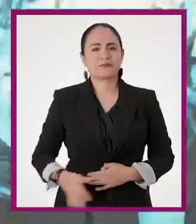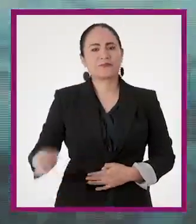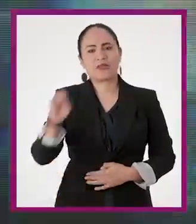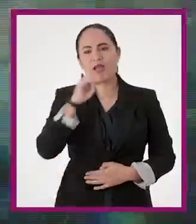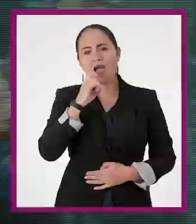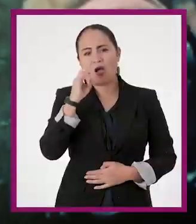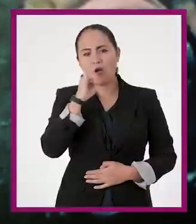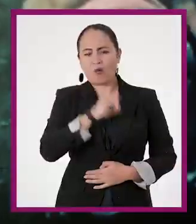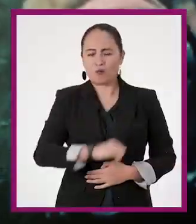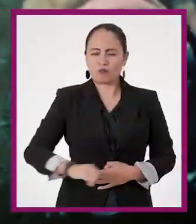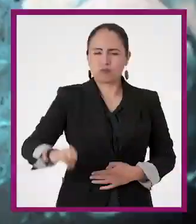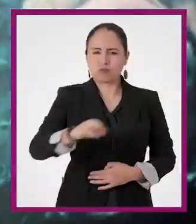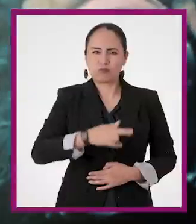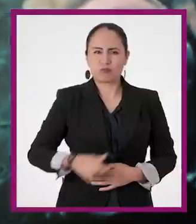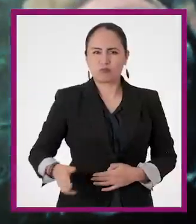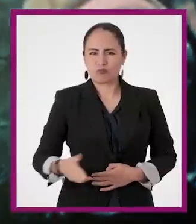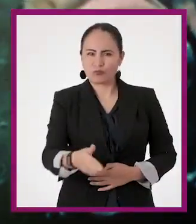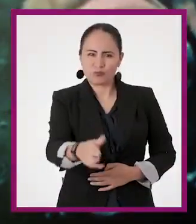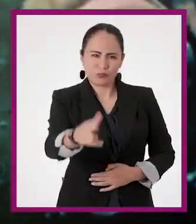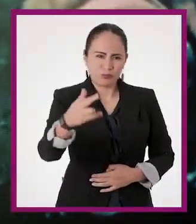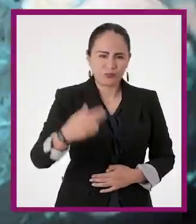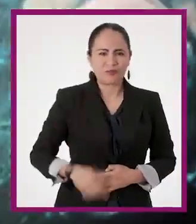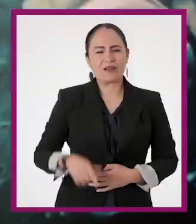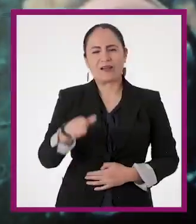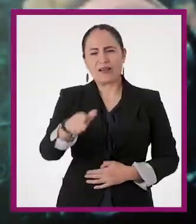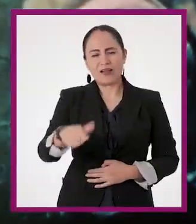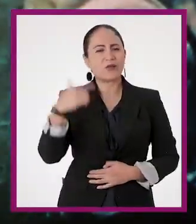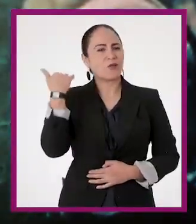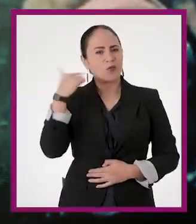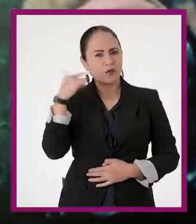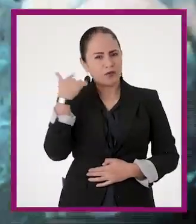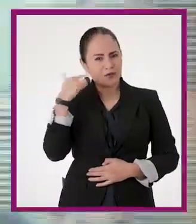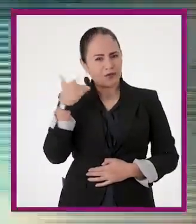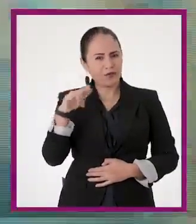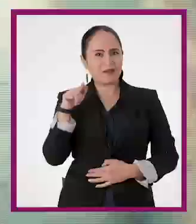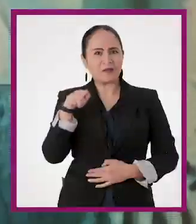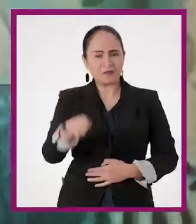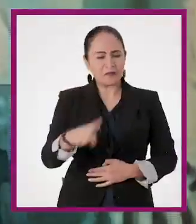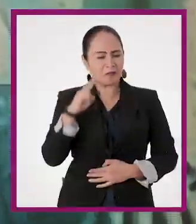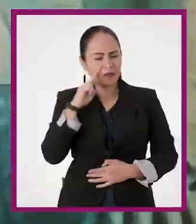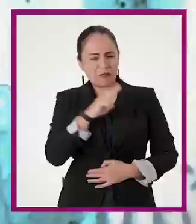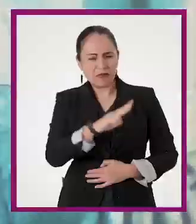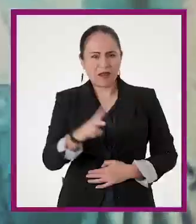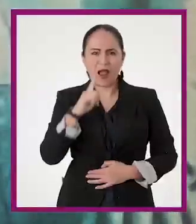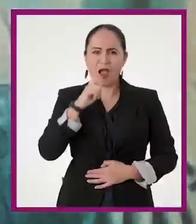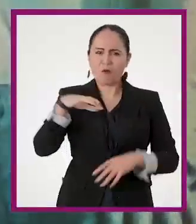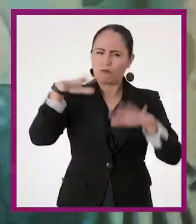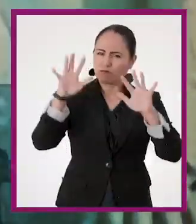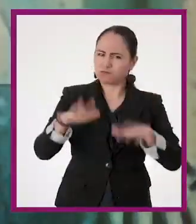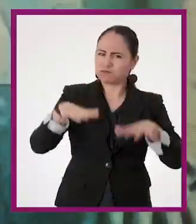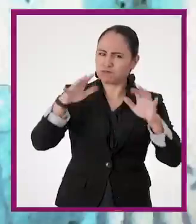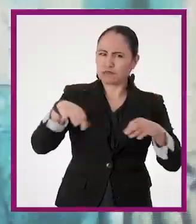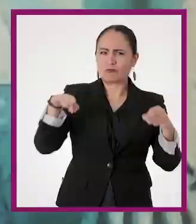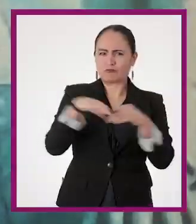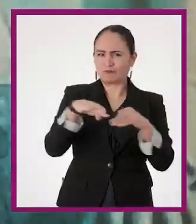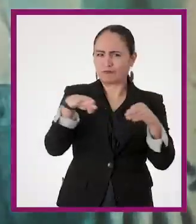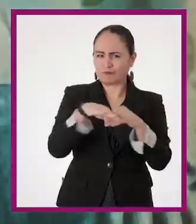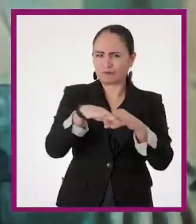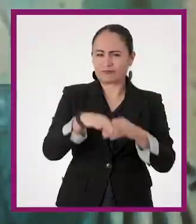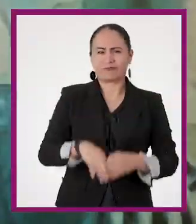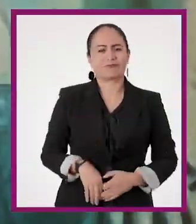sabes dejar que se desvío, son mis palabras, sus caseríos, Guadalajara, Guadalajara, sabes a pura tierra